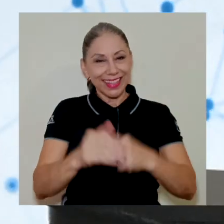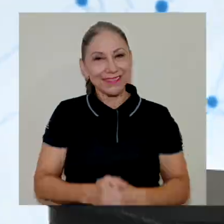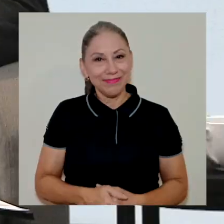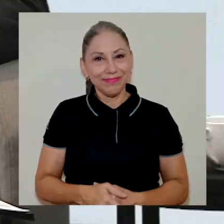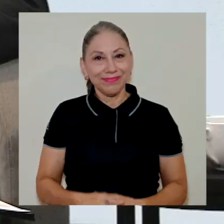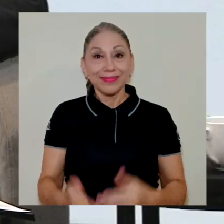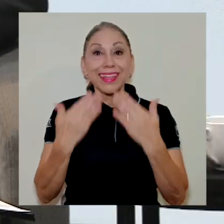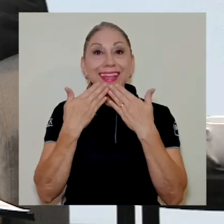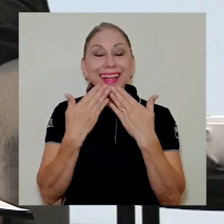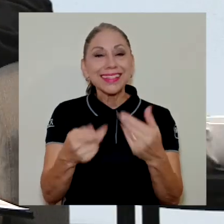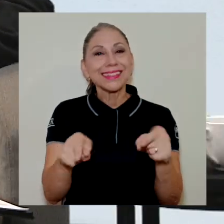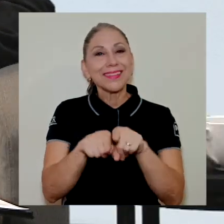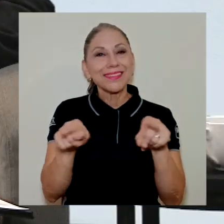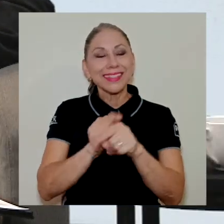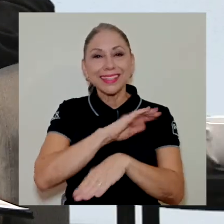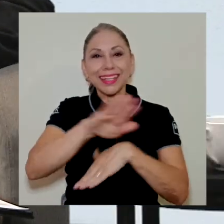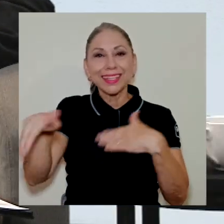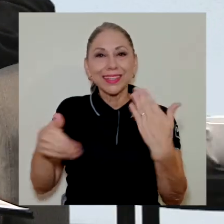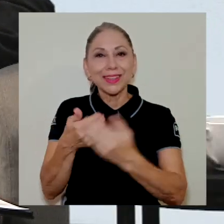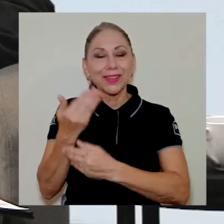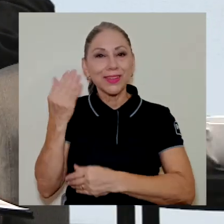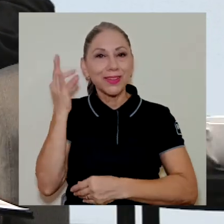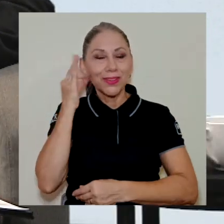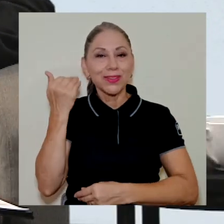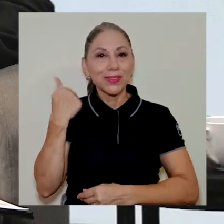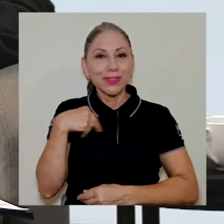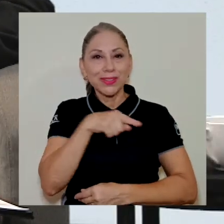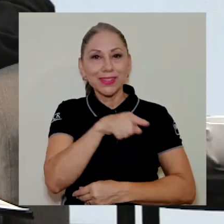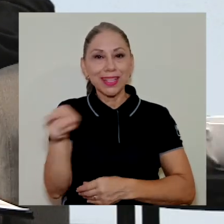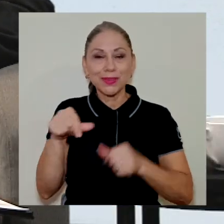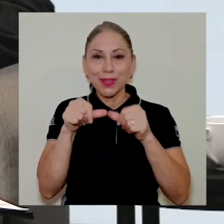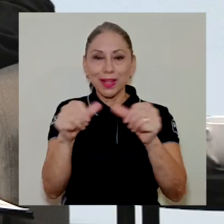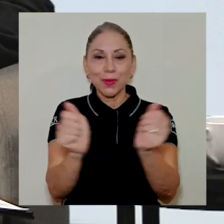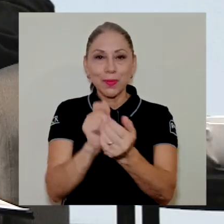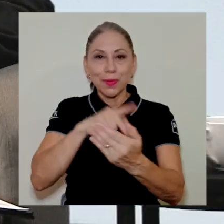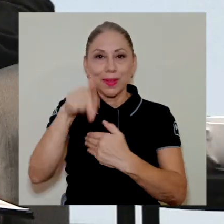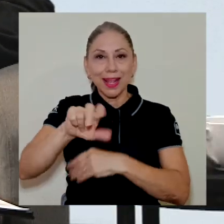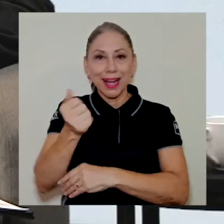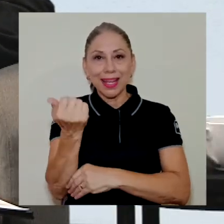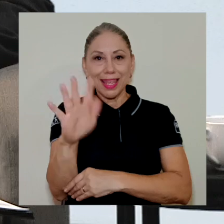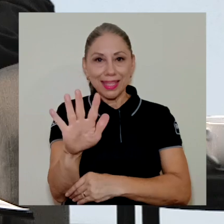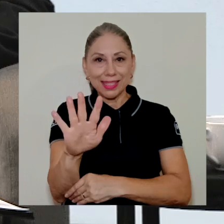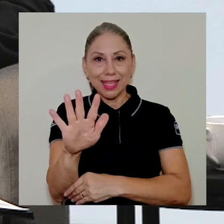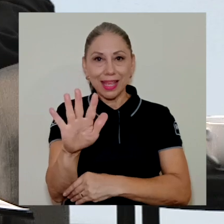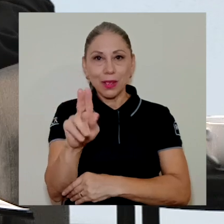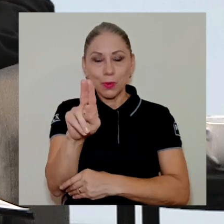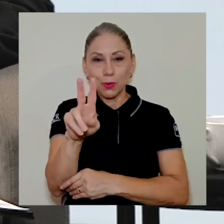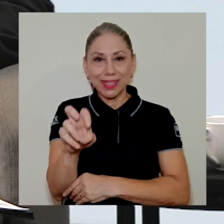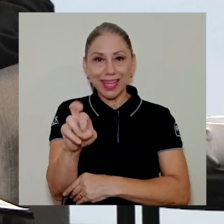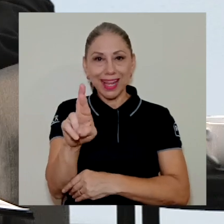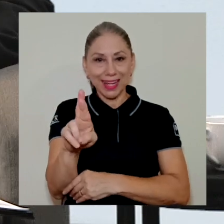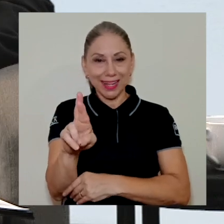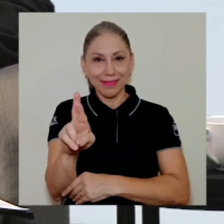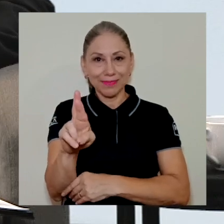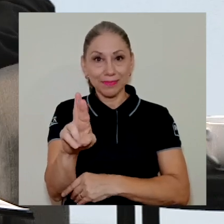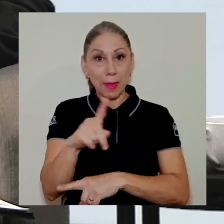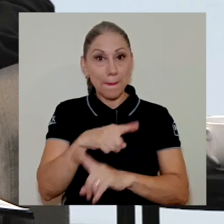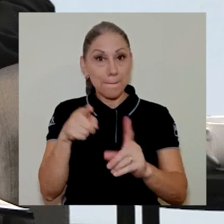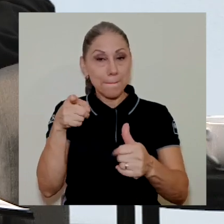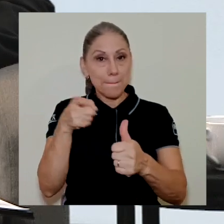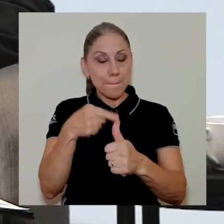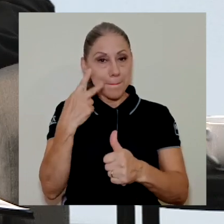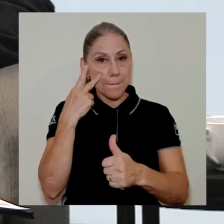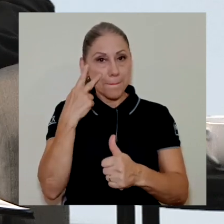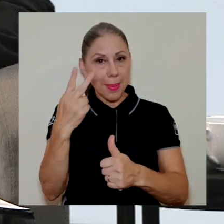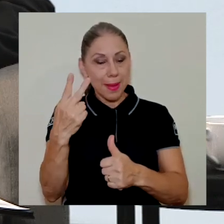usted. Gracias también a todas y todos ustedes. Continúen con la programación de Canal 15 UCR, no